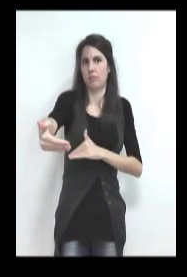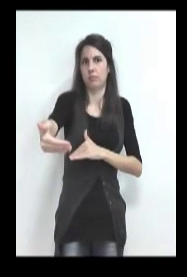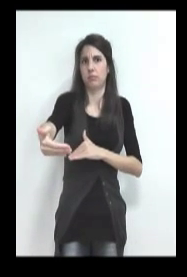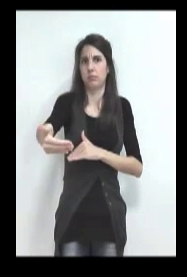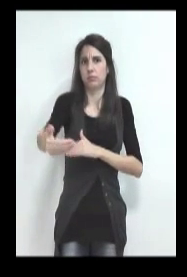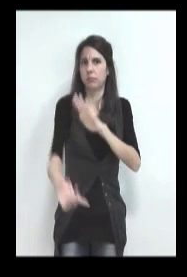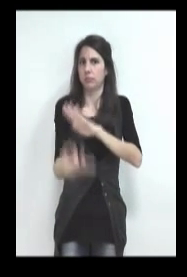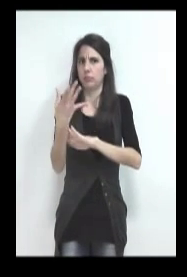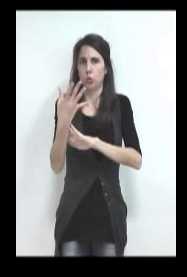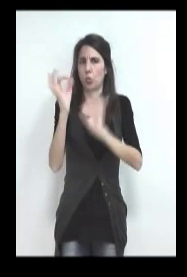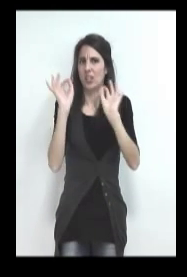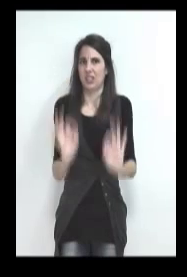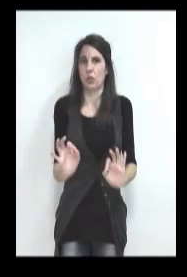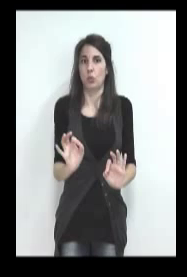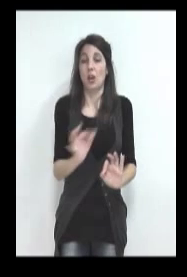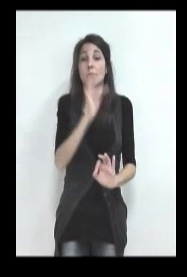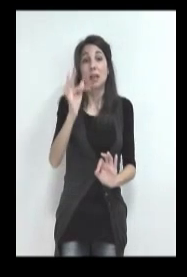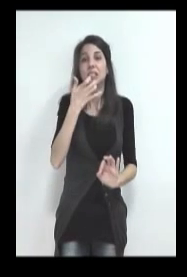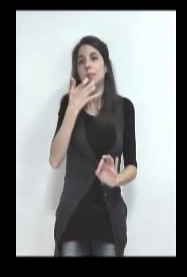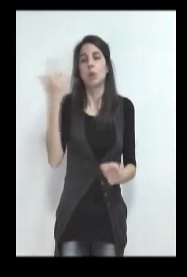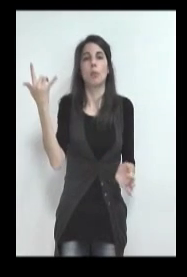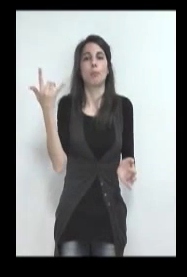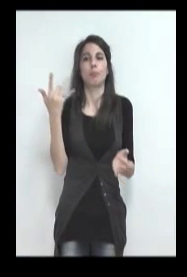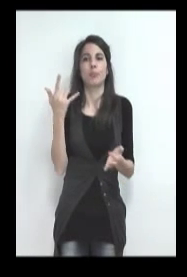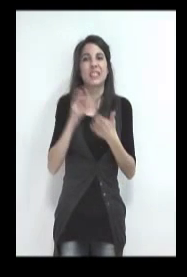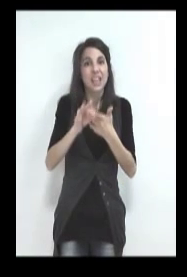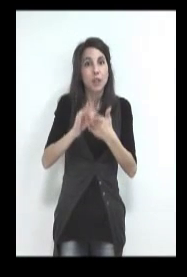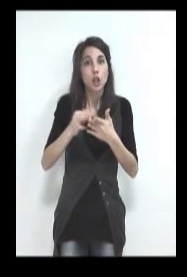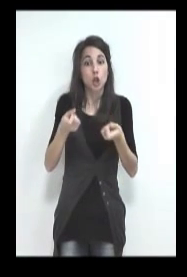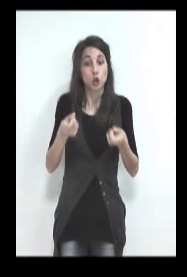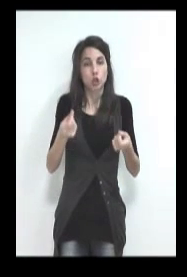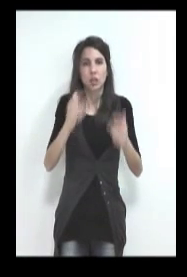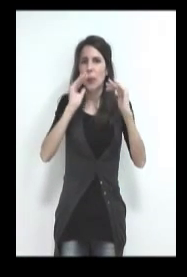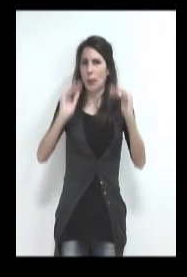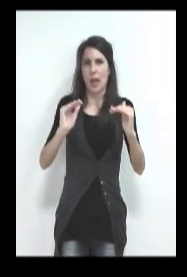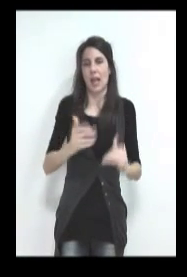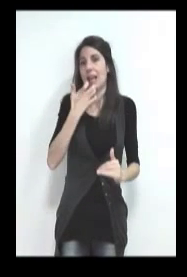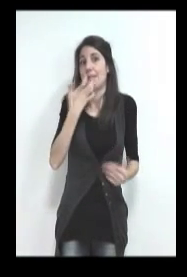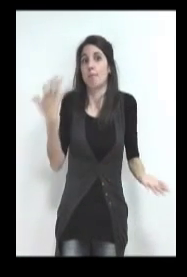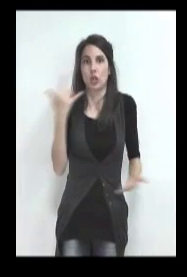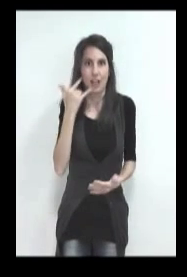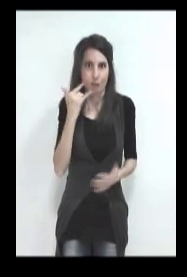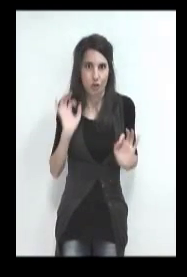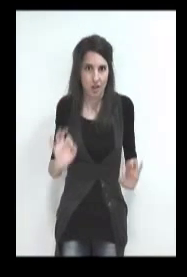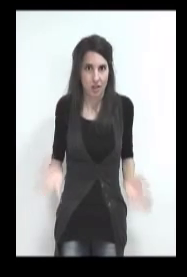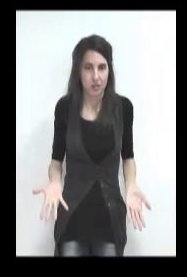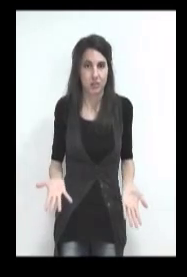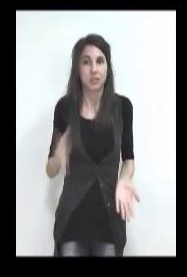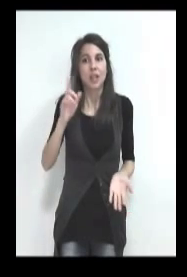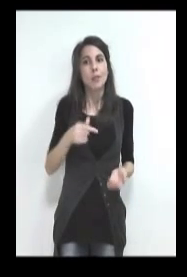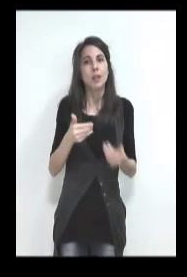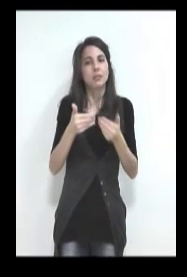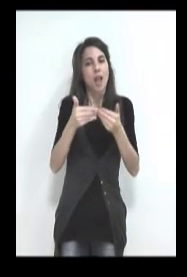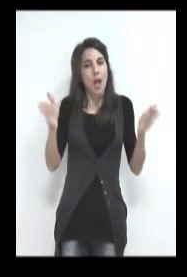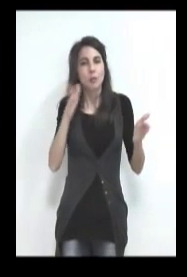marginal de los servicios baja a gran velocidad, la telefonía es el ejemplo perfecto, las comunicaciones en general, y abren espacio económico para que aparezcan